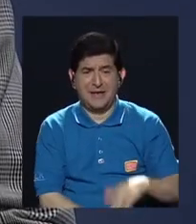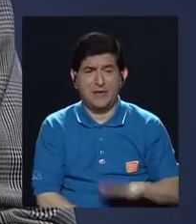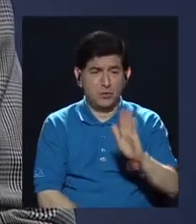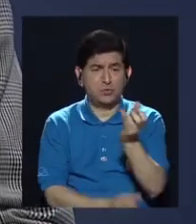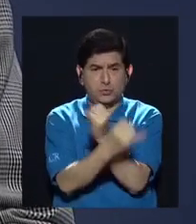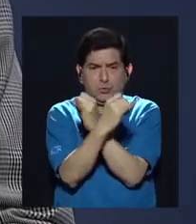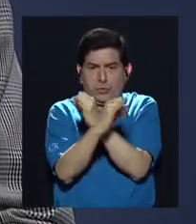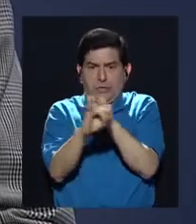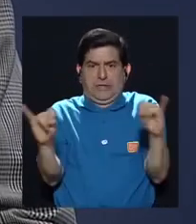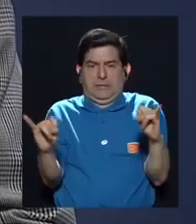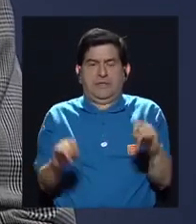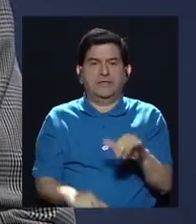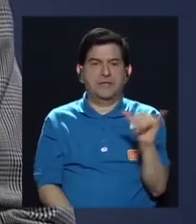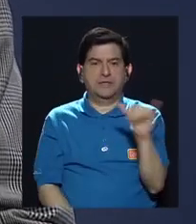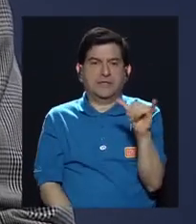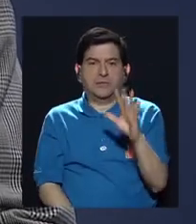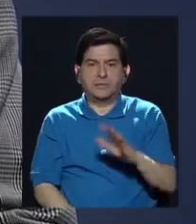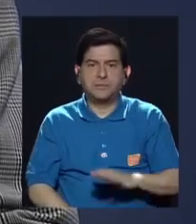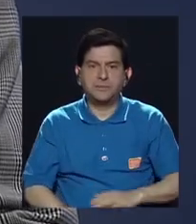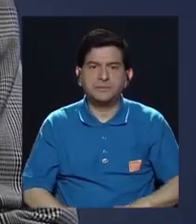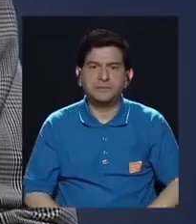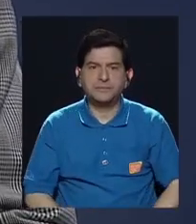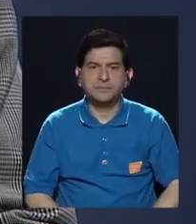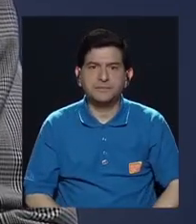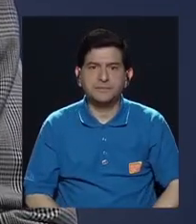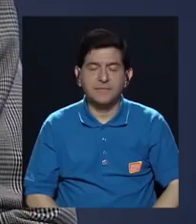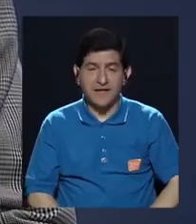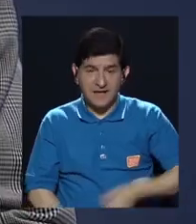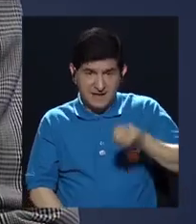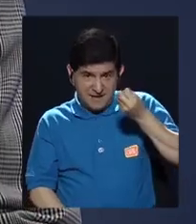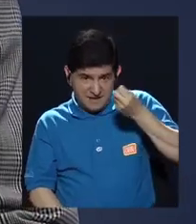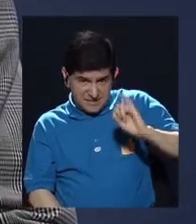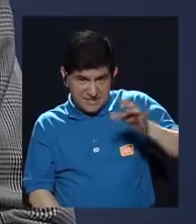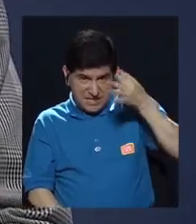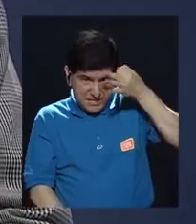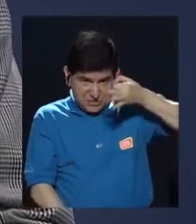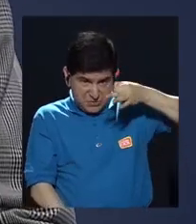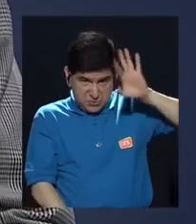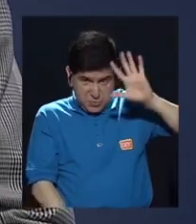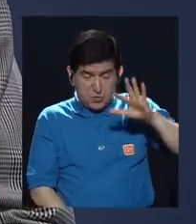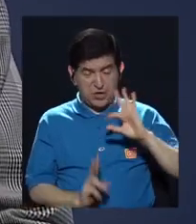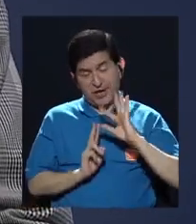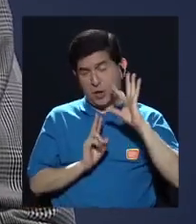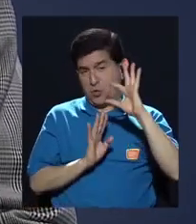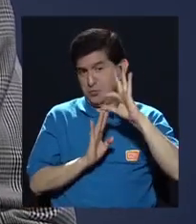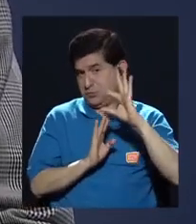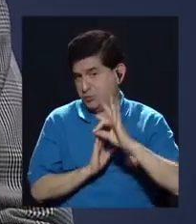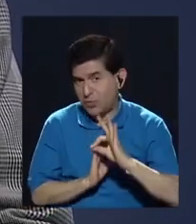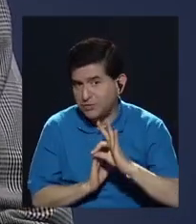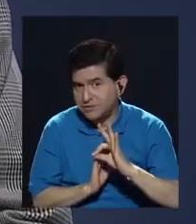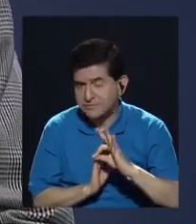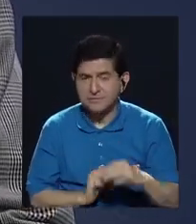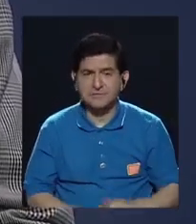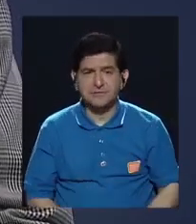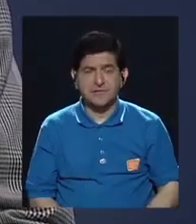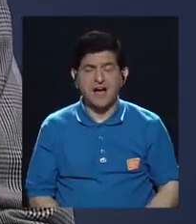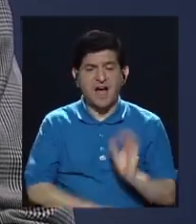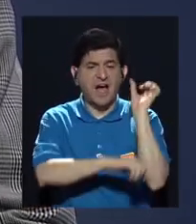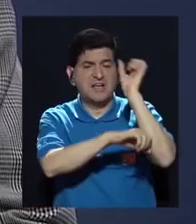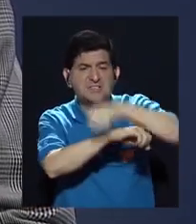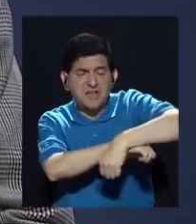su soberanía incluso. Es decir, si supongamos, veamos alternativas, si